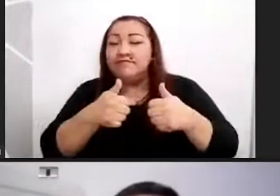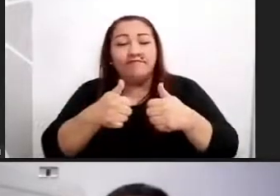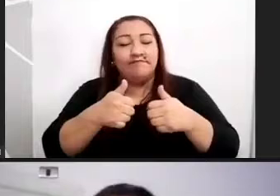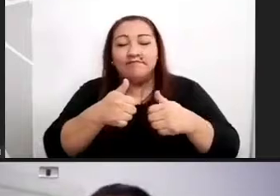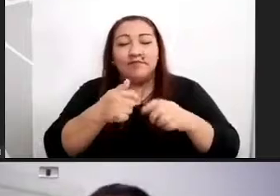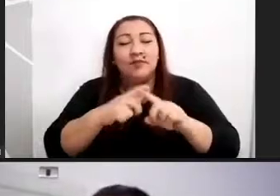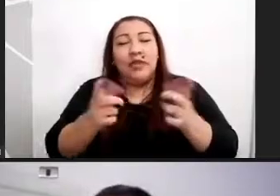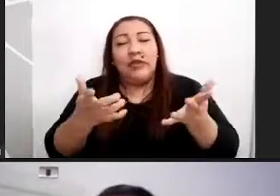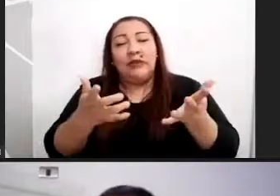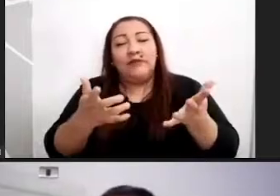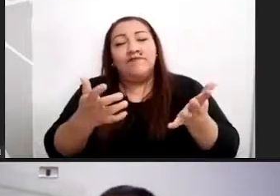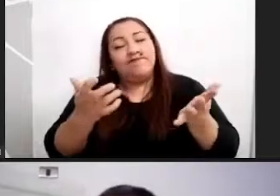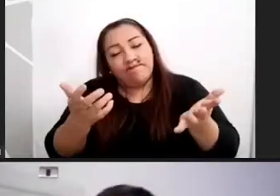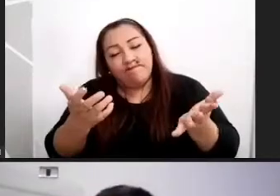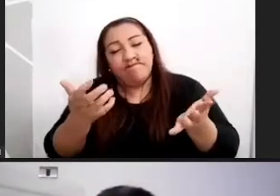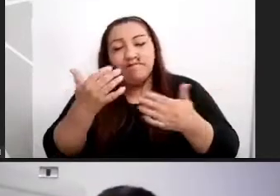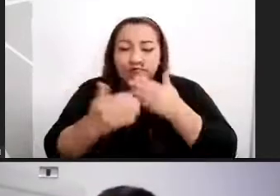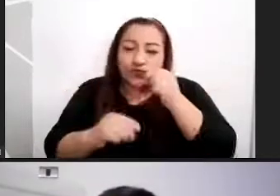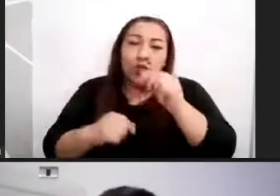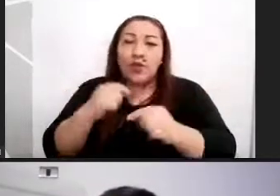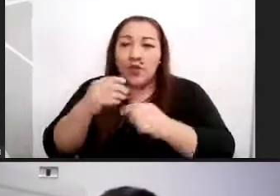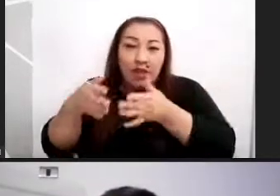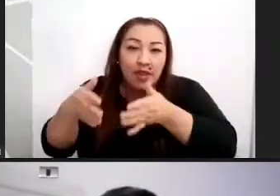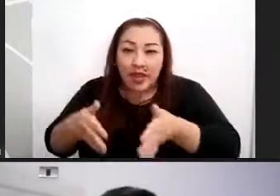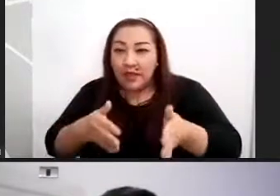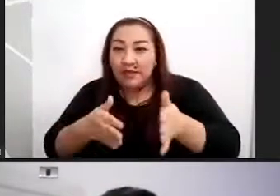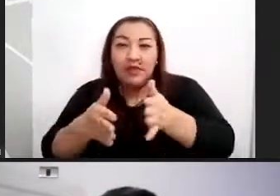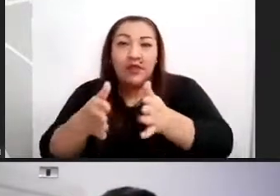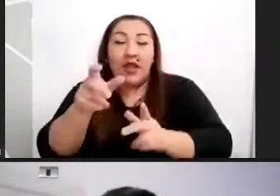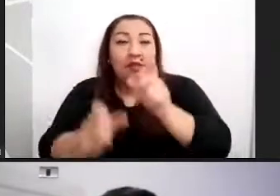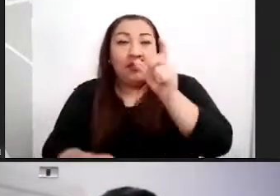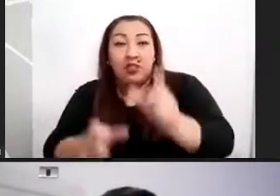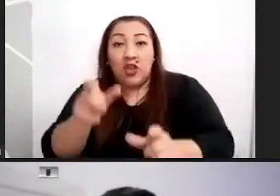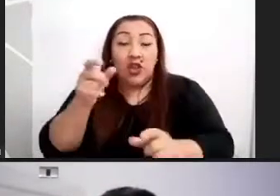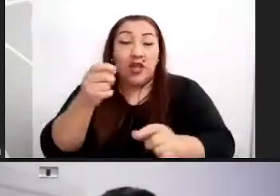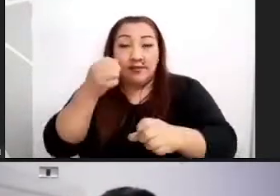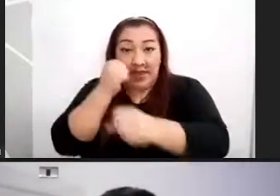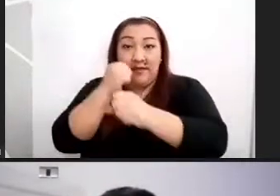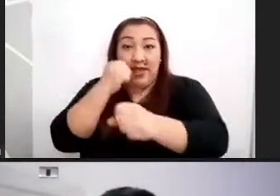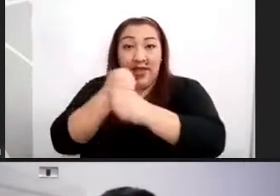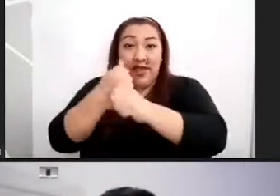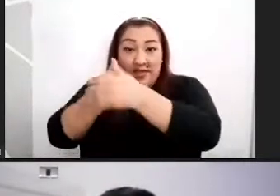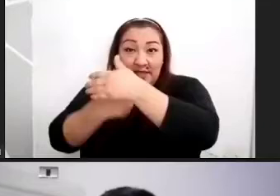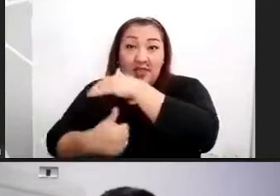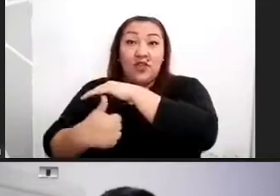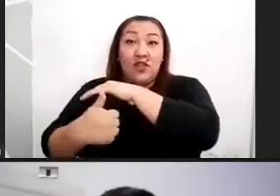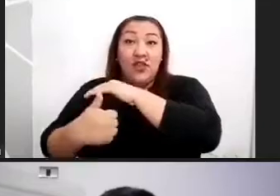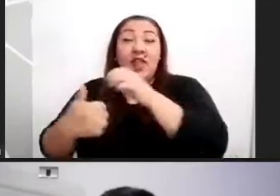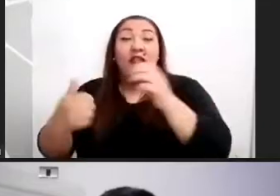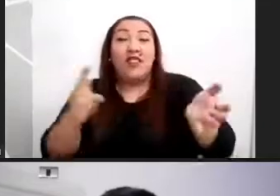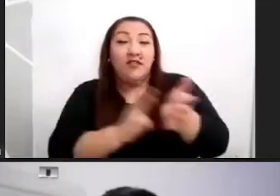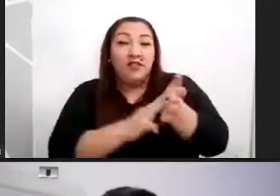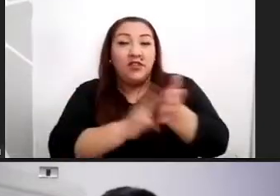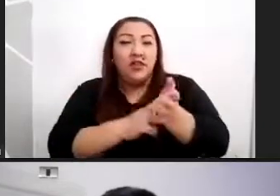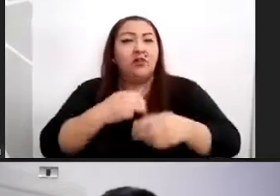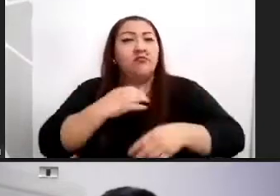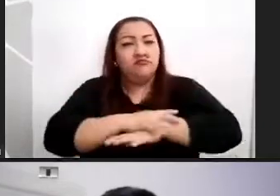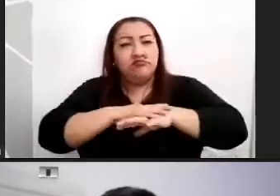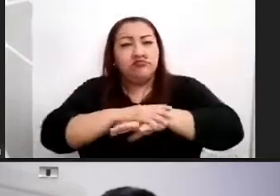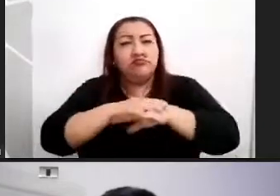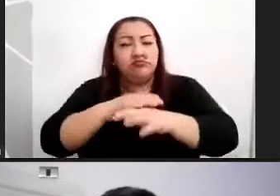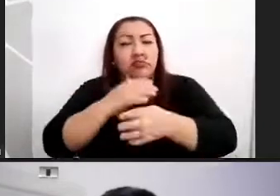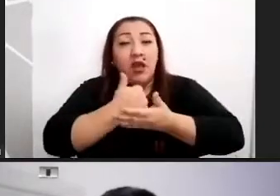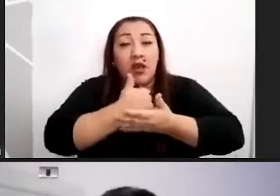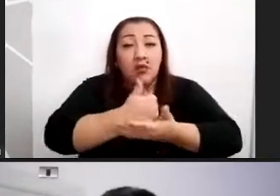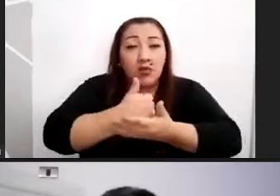debe dudar que en el camino los comisionados y comisionadas de la Defensoría del Pueblo han dejado de manera